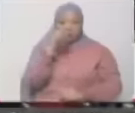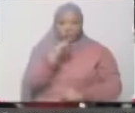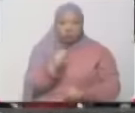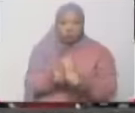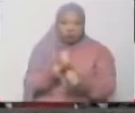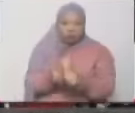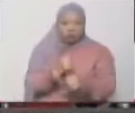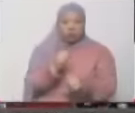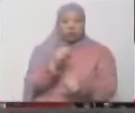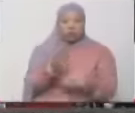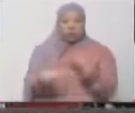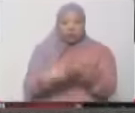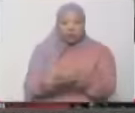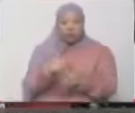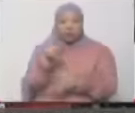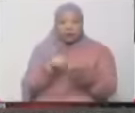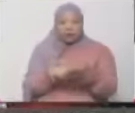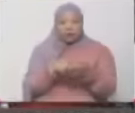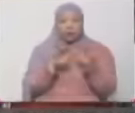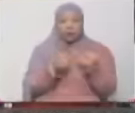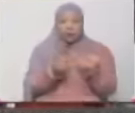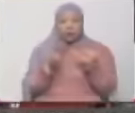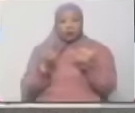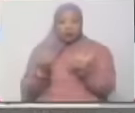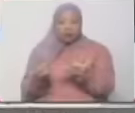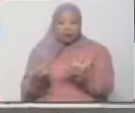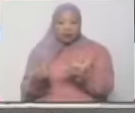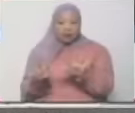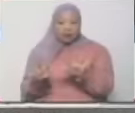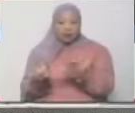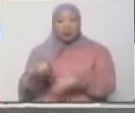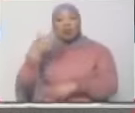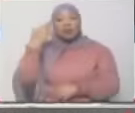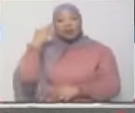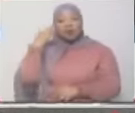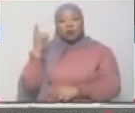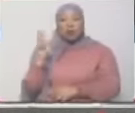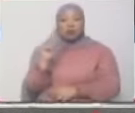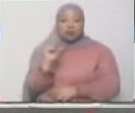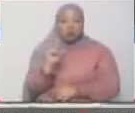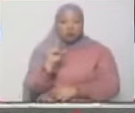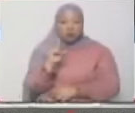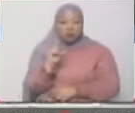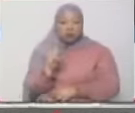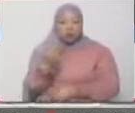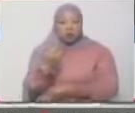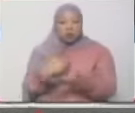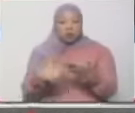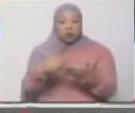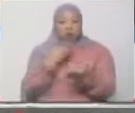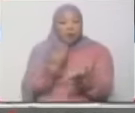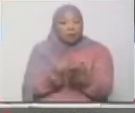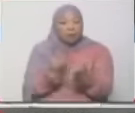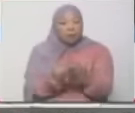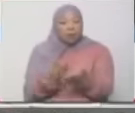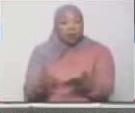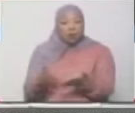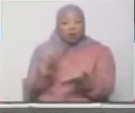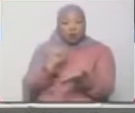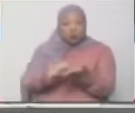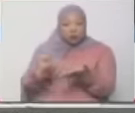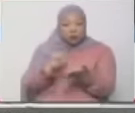llegaron 197. Entonces hay que establecer, en segundo lugar, tomen nota porque esto es un plan que está aquí en